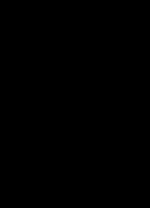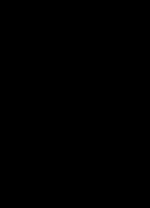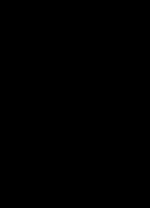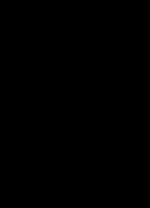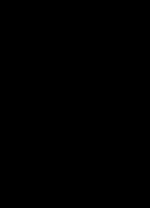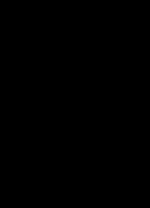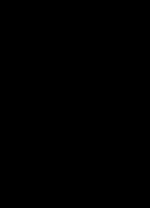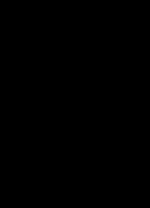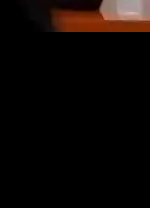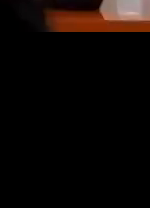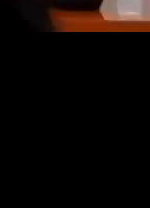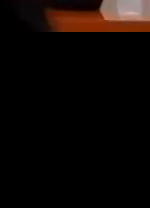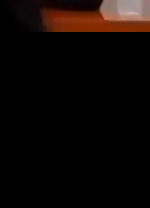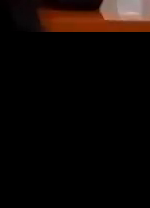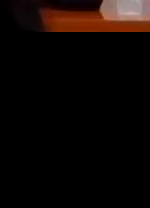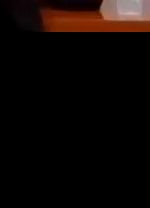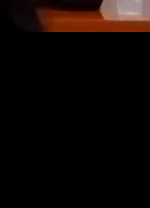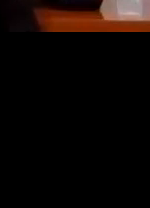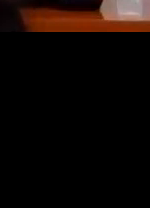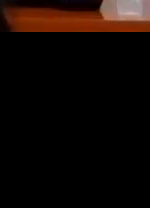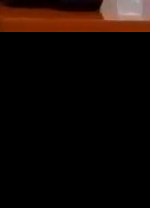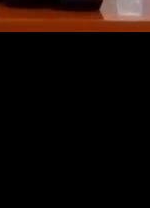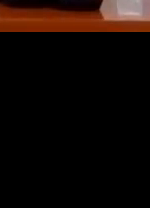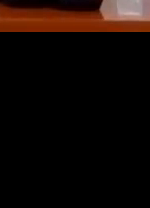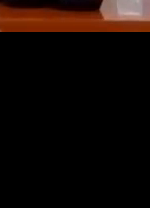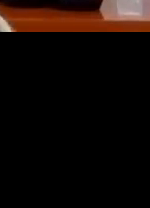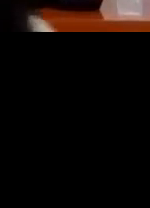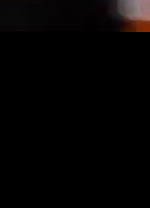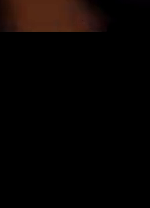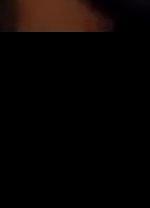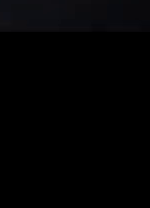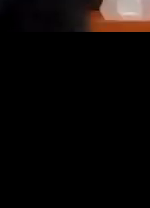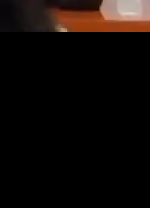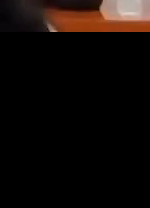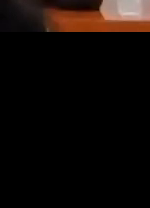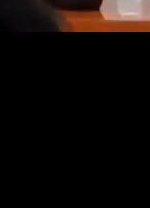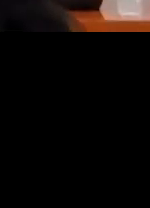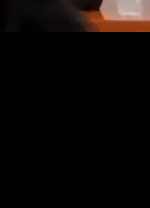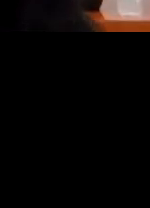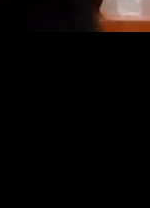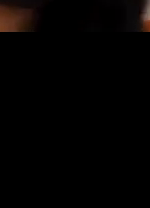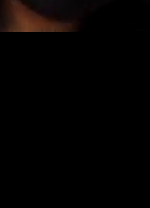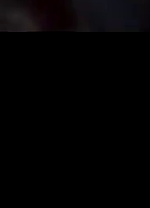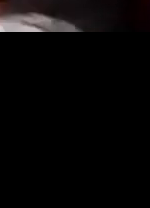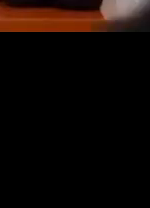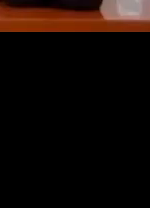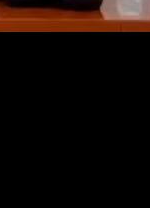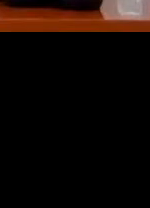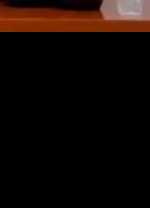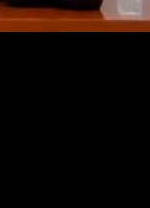nivel nacional e internacional. El doctor cuenta con una infinidad de publicaciones,